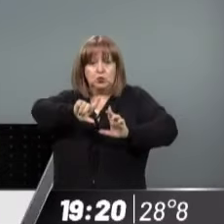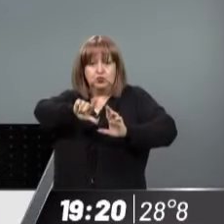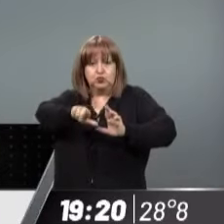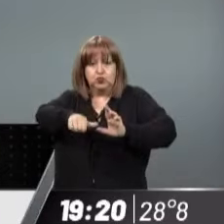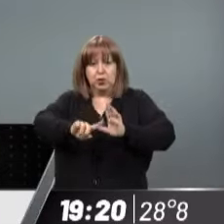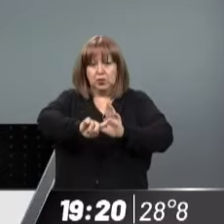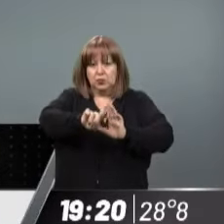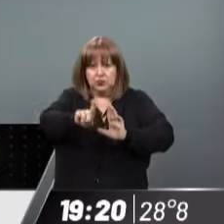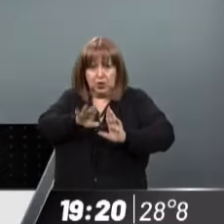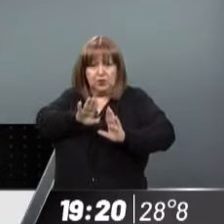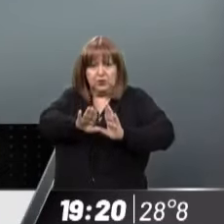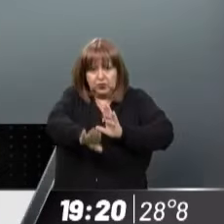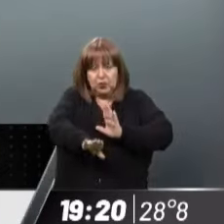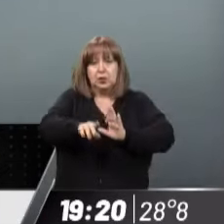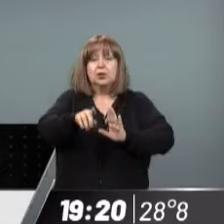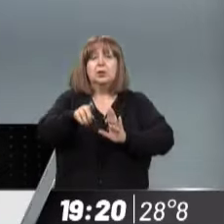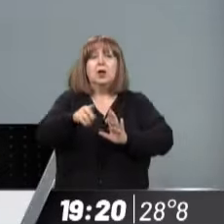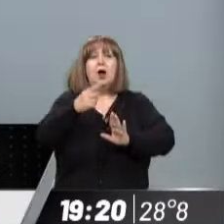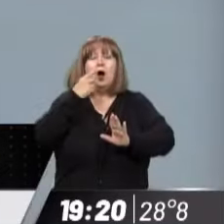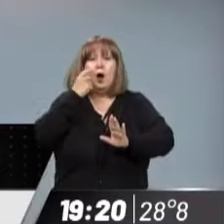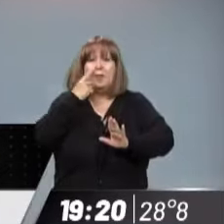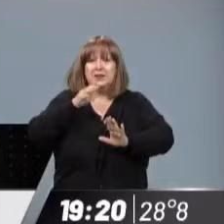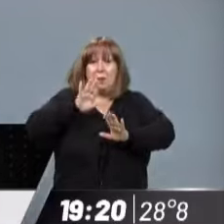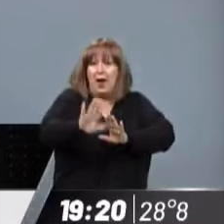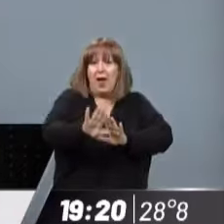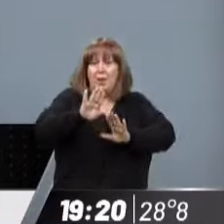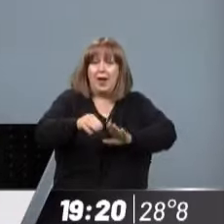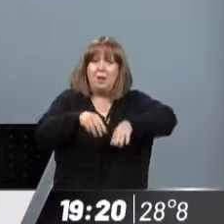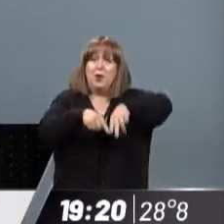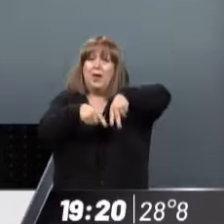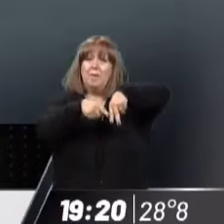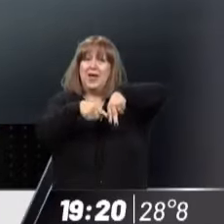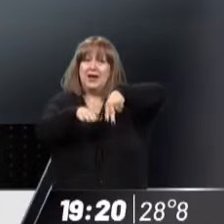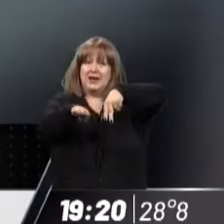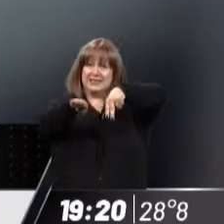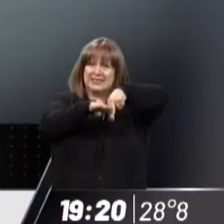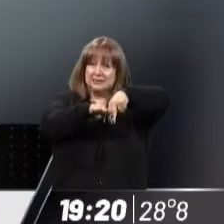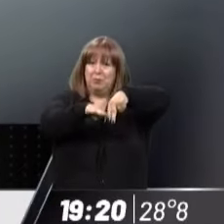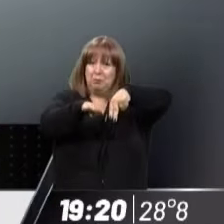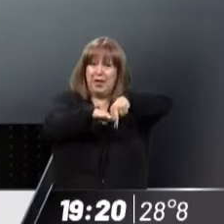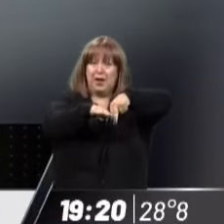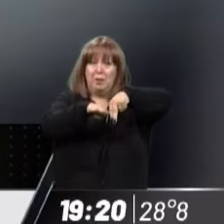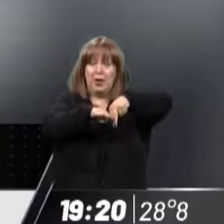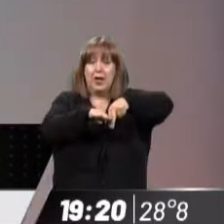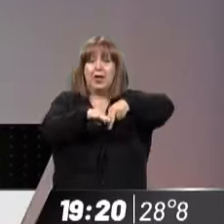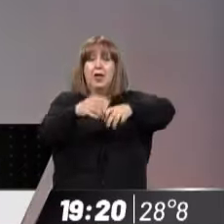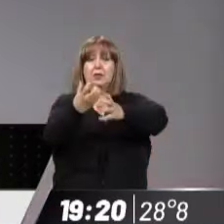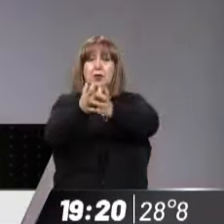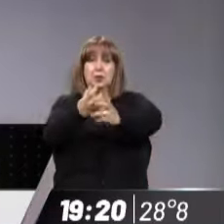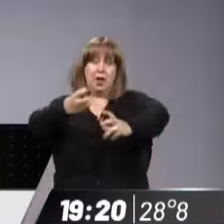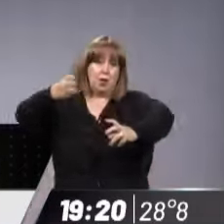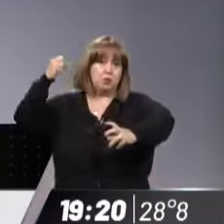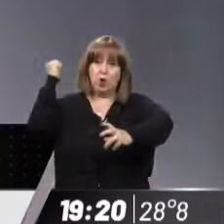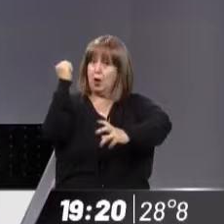piernas. Claro. Uno de los oficiales. Pero mira, ahí es cuando uno de los oficiales rompe el parabrisas